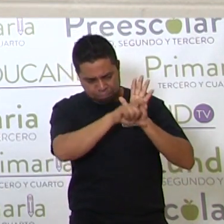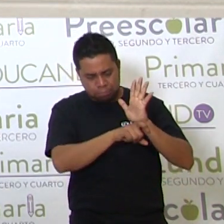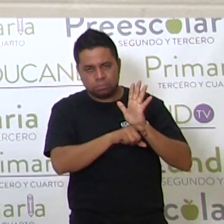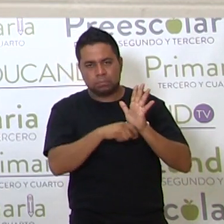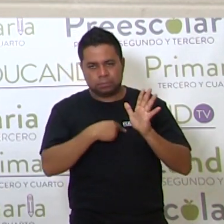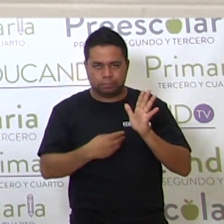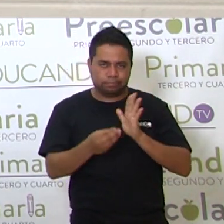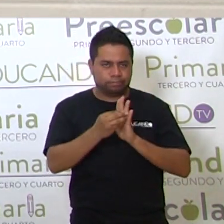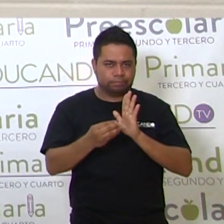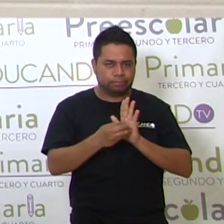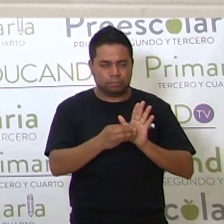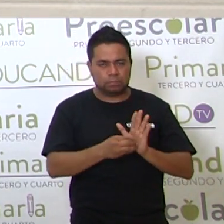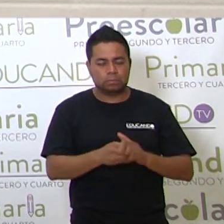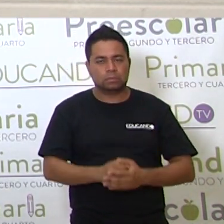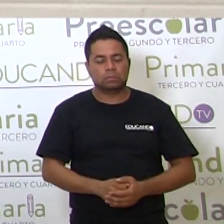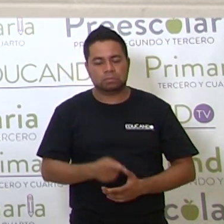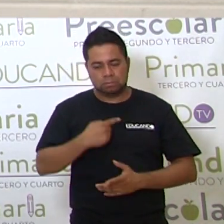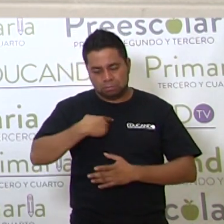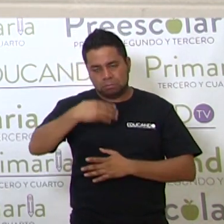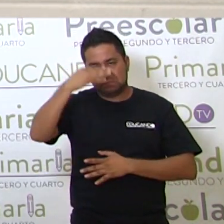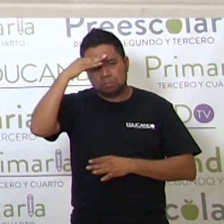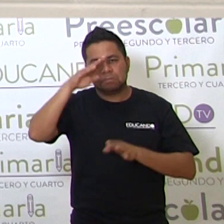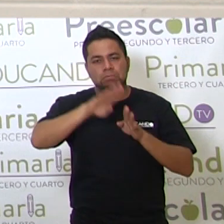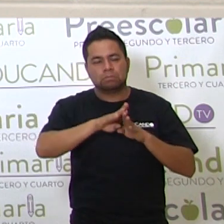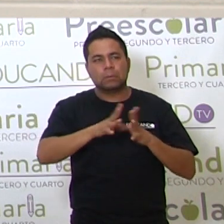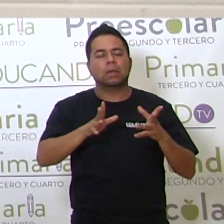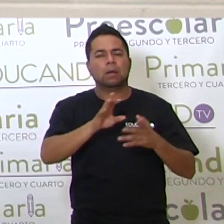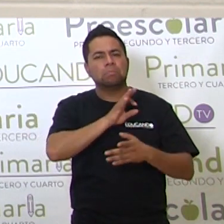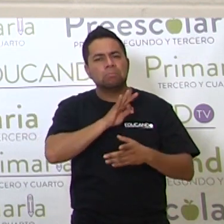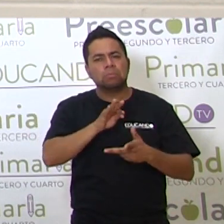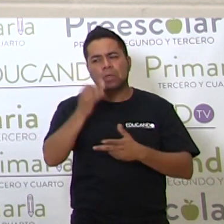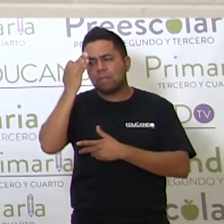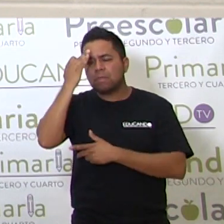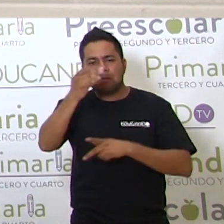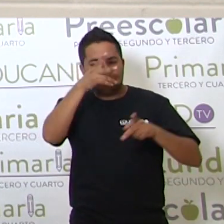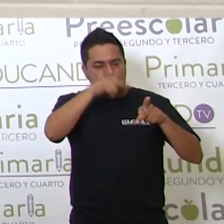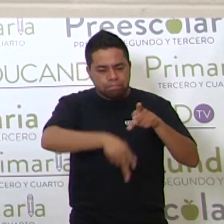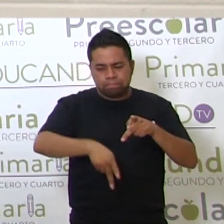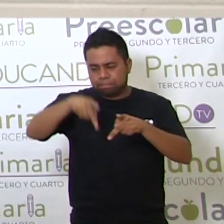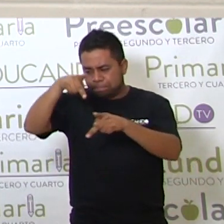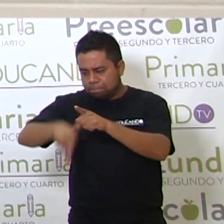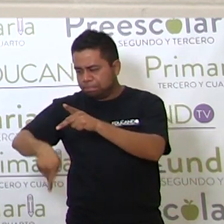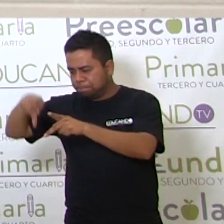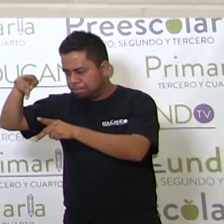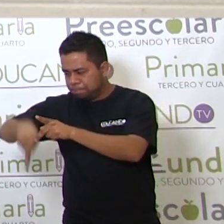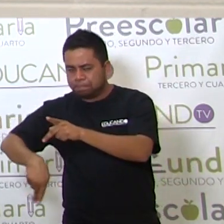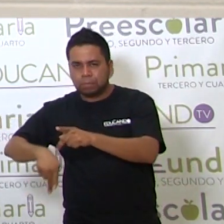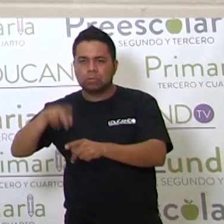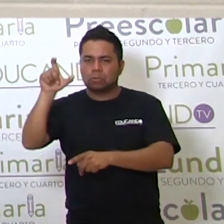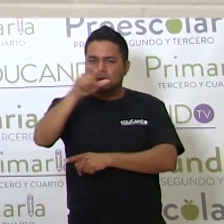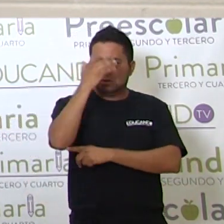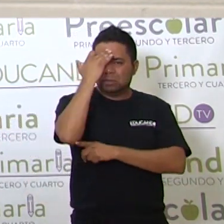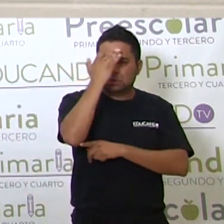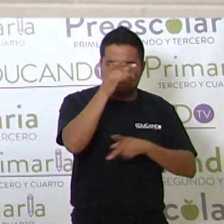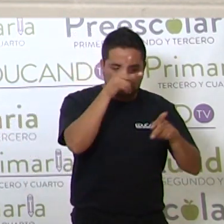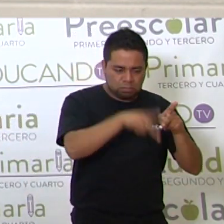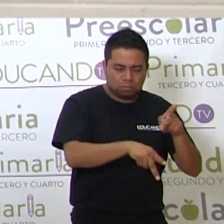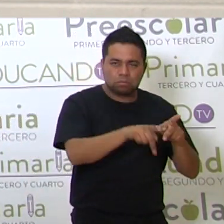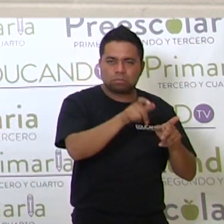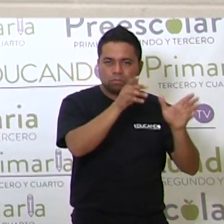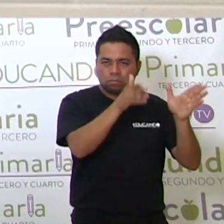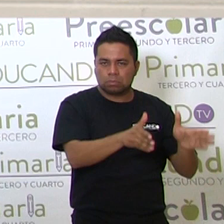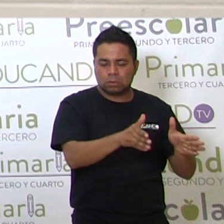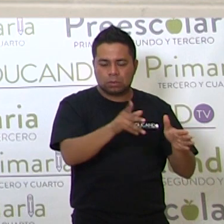Lo primero entonces que se me ocurre es dividirlos en periodos. El primer periodo entonces sería el